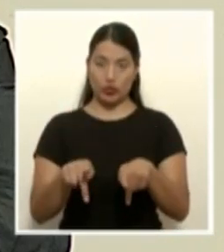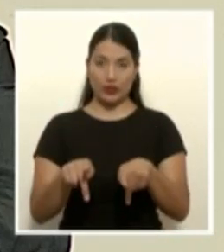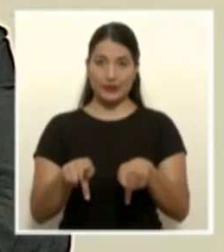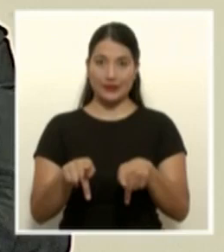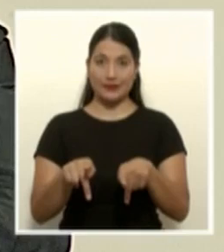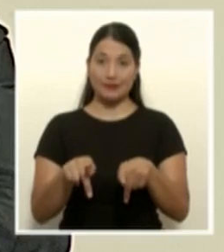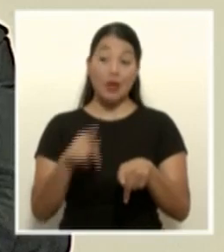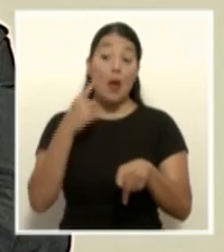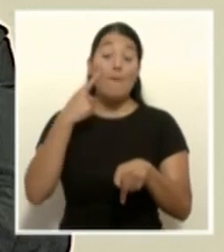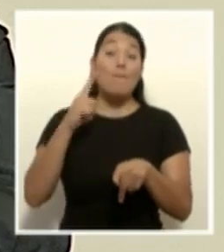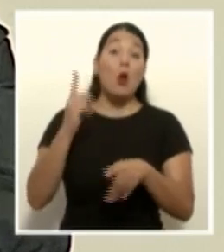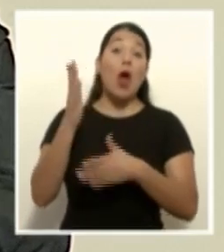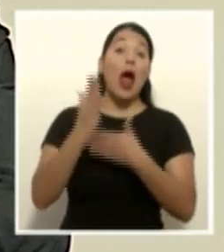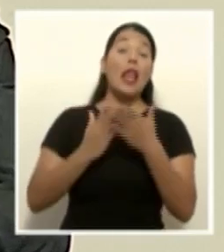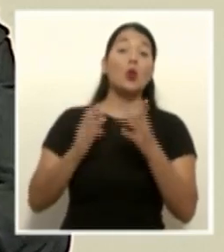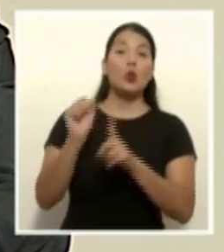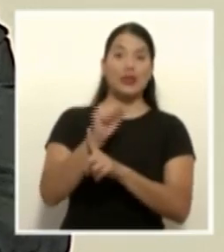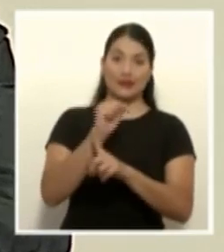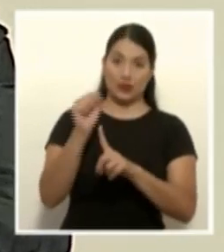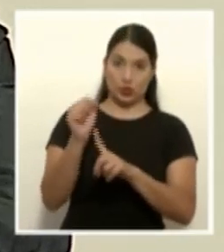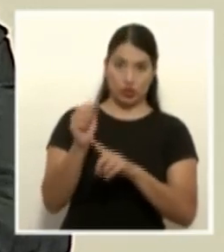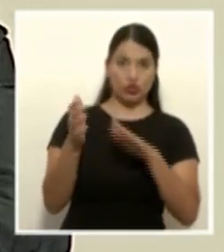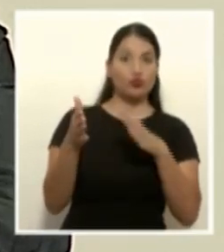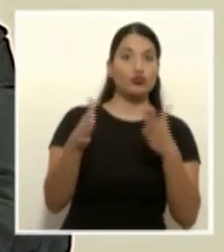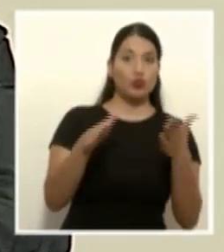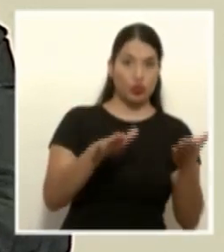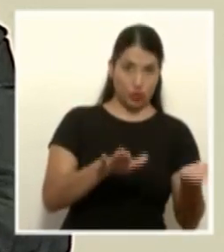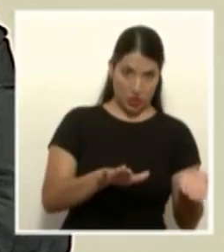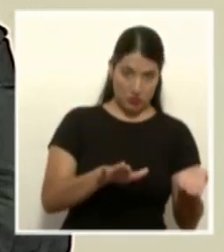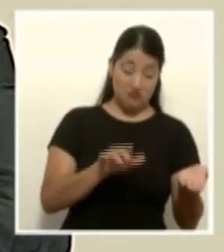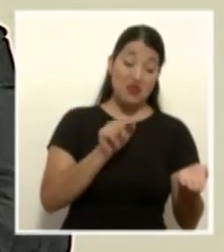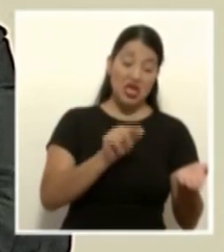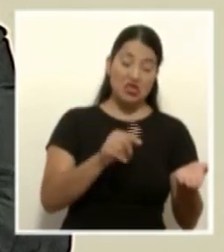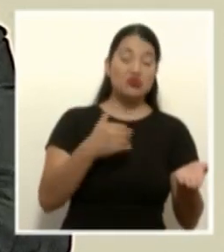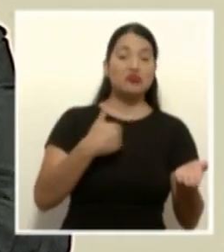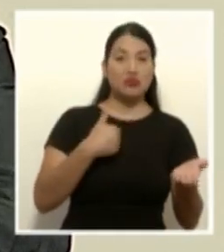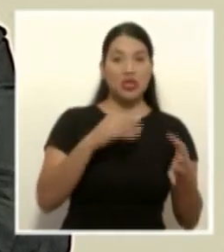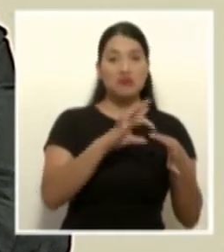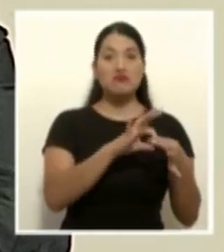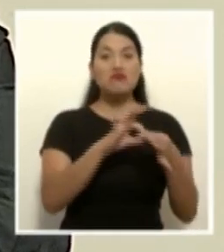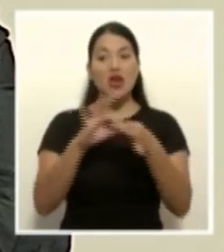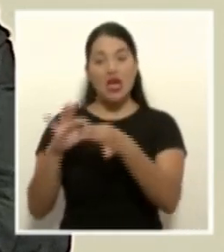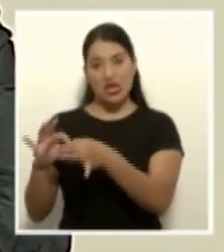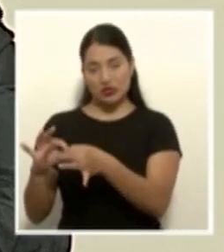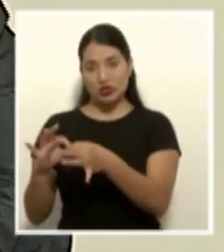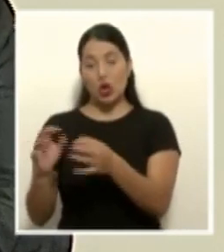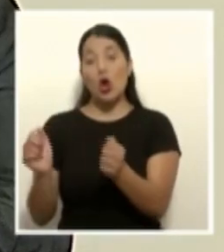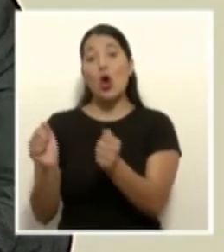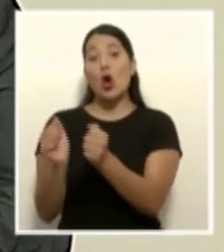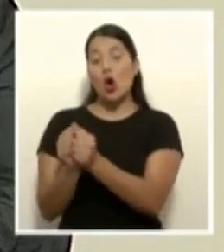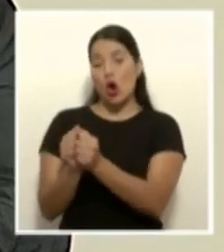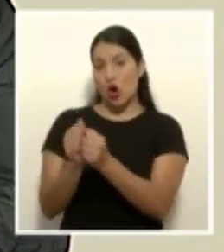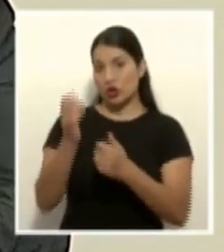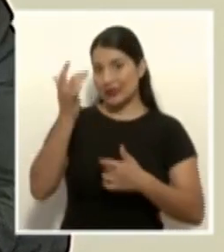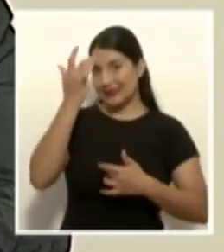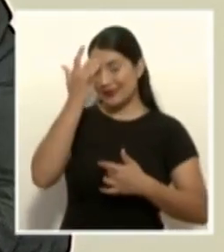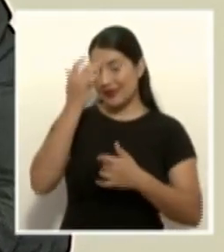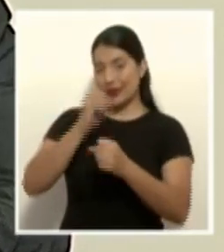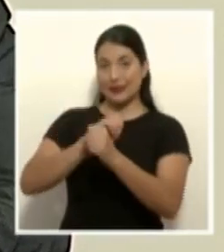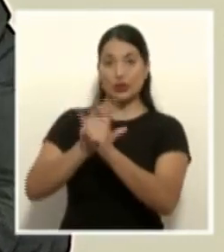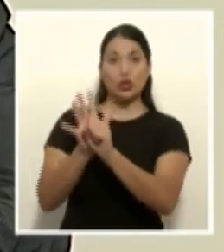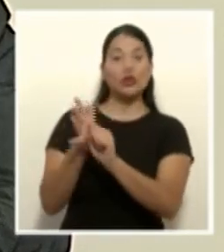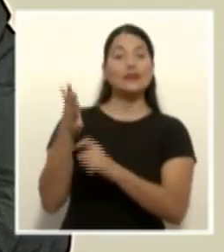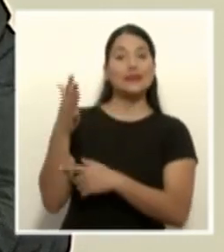alguna situación han fallecido y que se ha asociado de alguna forma ese fallecimiento con la presencia